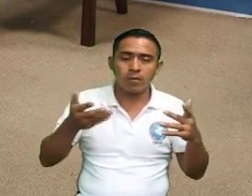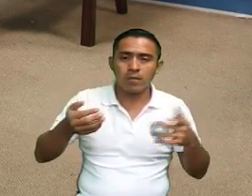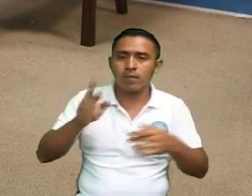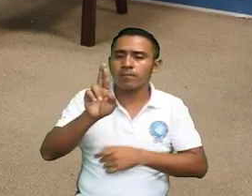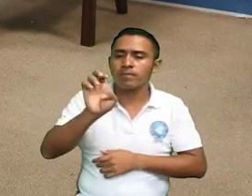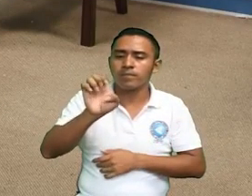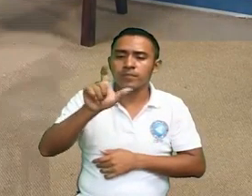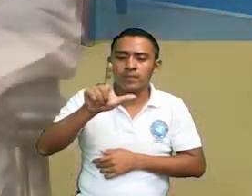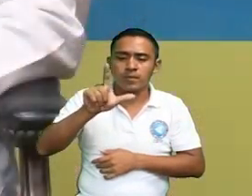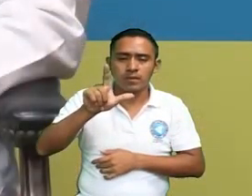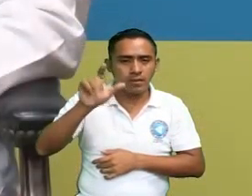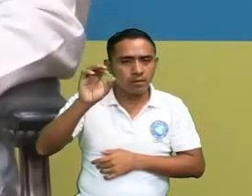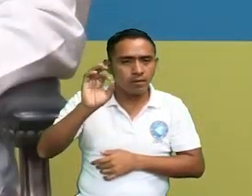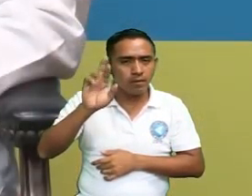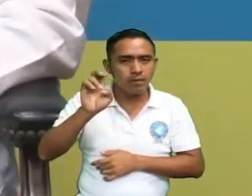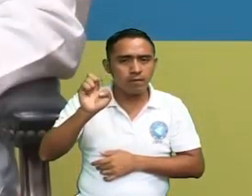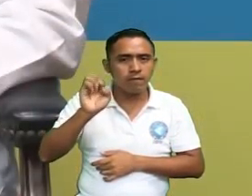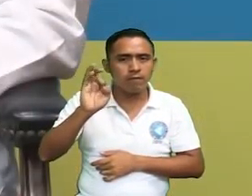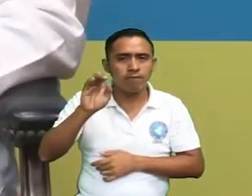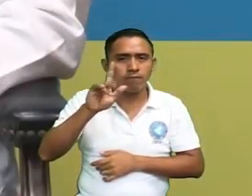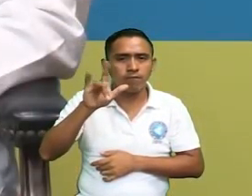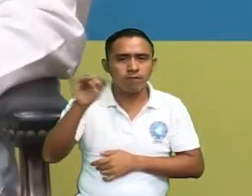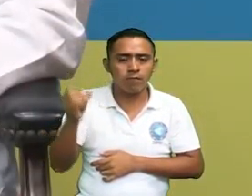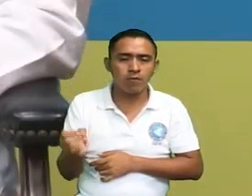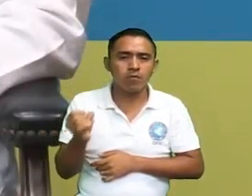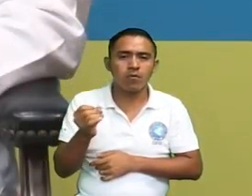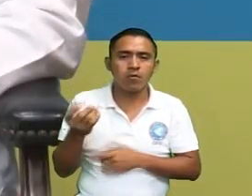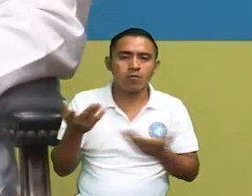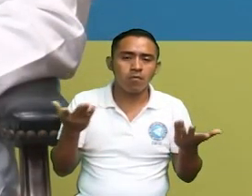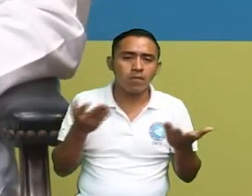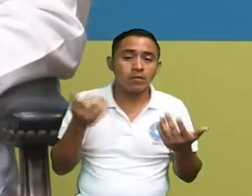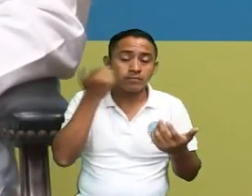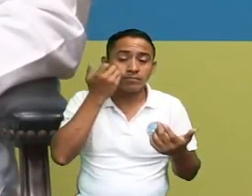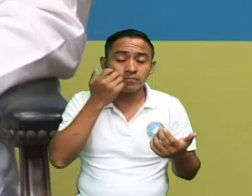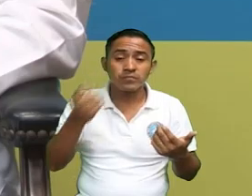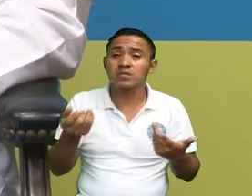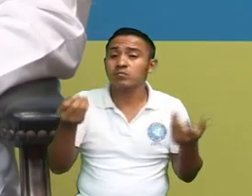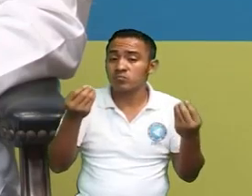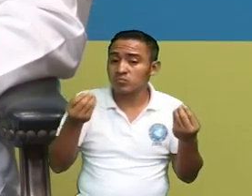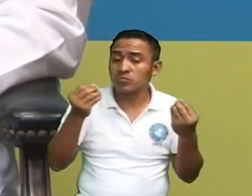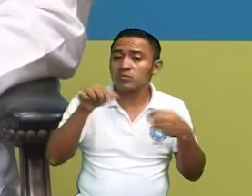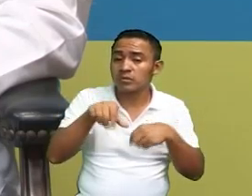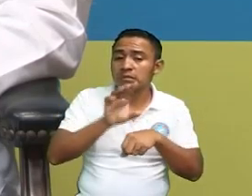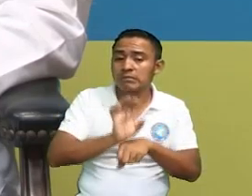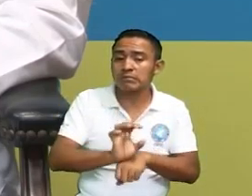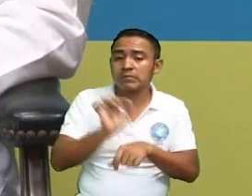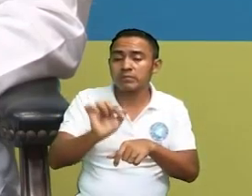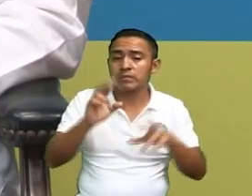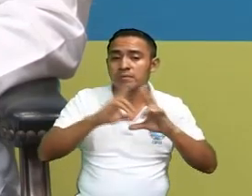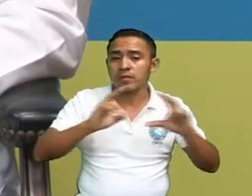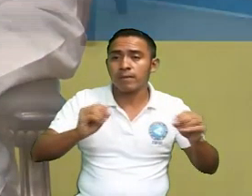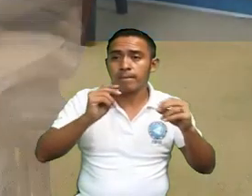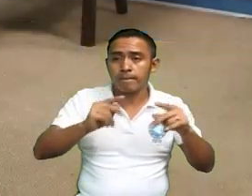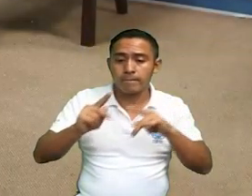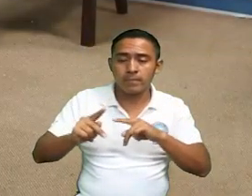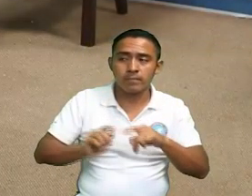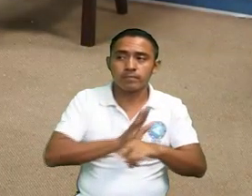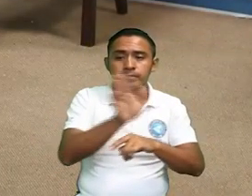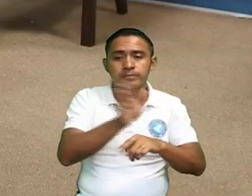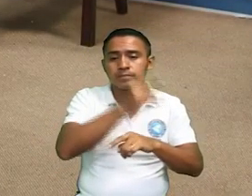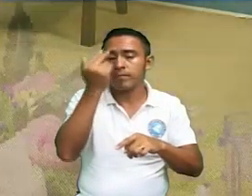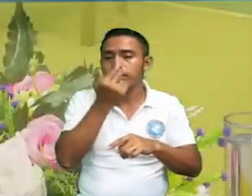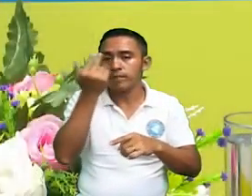reflujo gastroesofágico, síntomas y tratamiento, una enfermedad muy común en nuestro país por la que muchos ciudadanos van a las